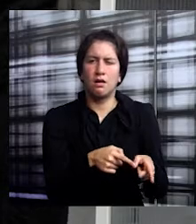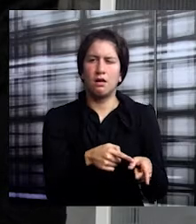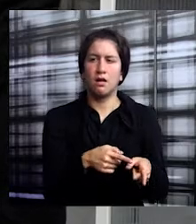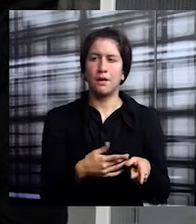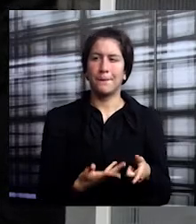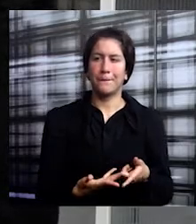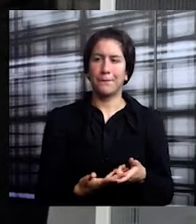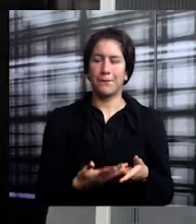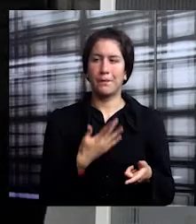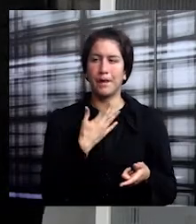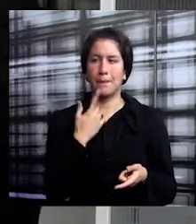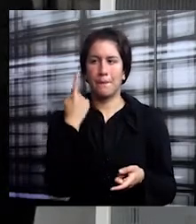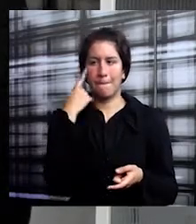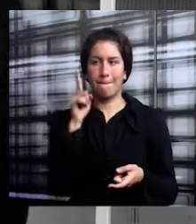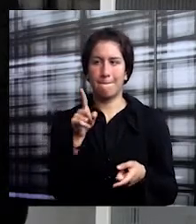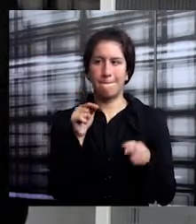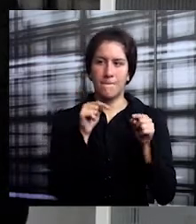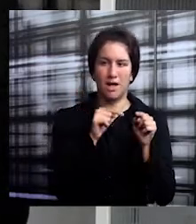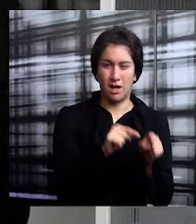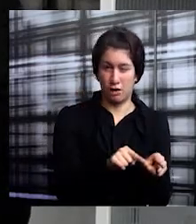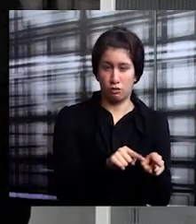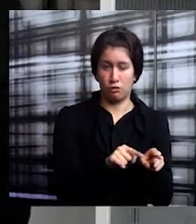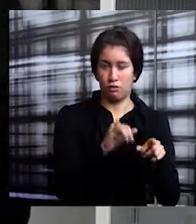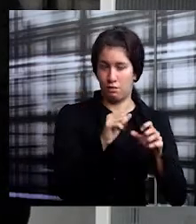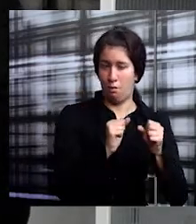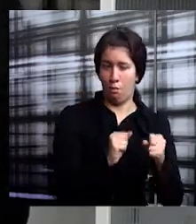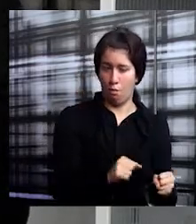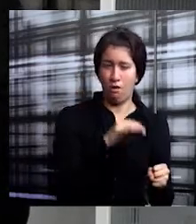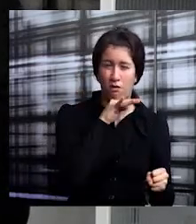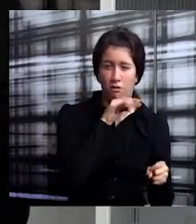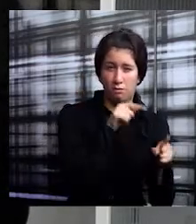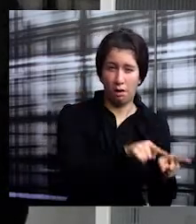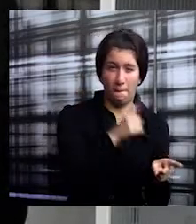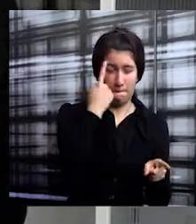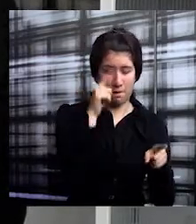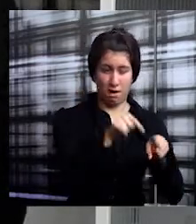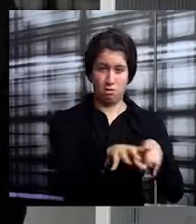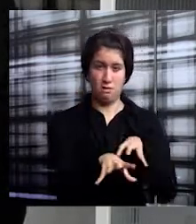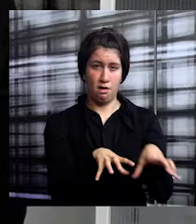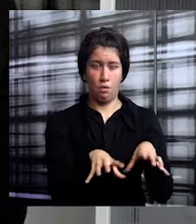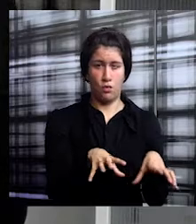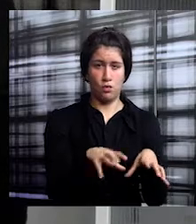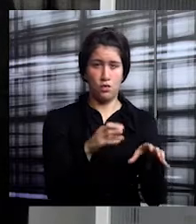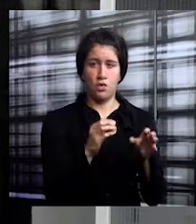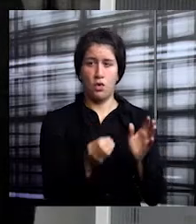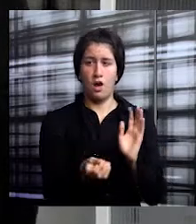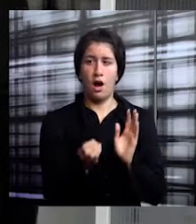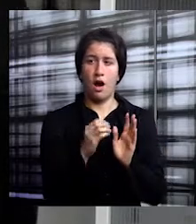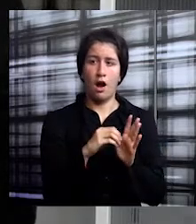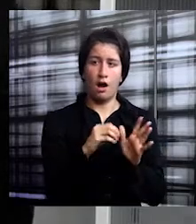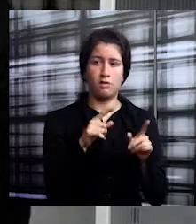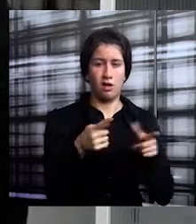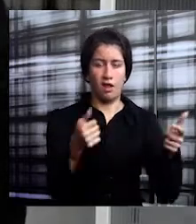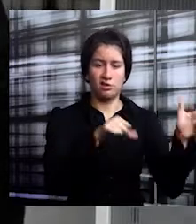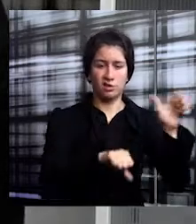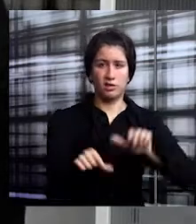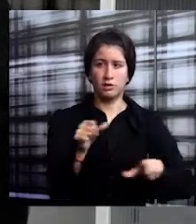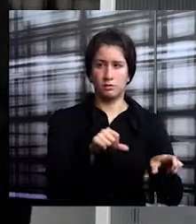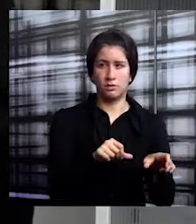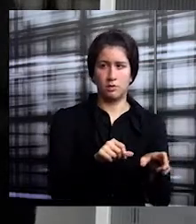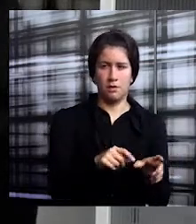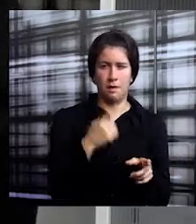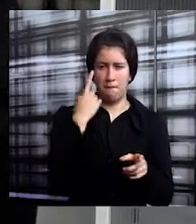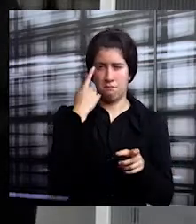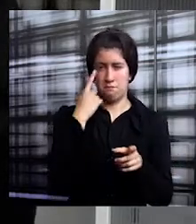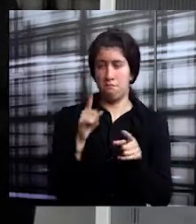pero ¿esto servirá para este otro recurso que habla además de las situaciones químicas? ¿Servirá para este otro? Porque han sido